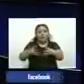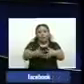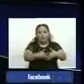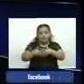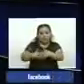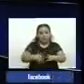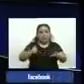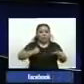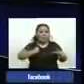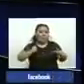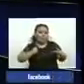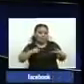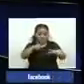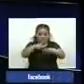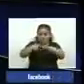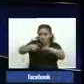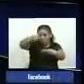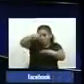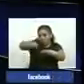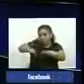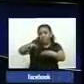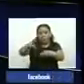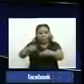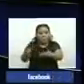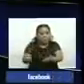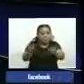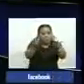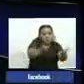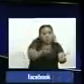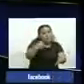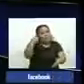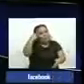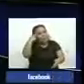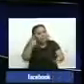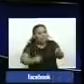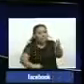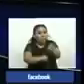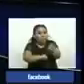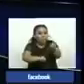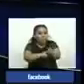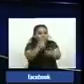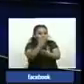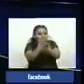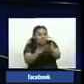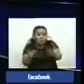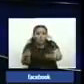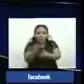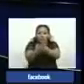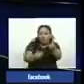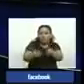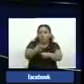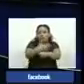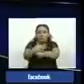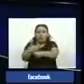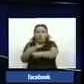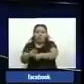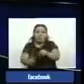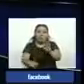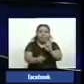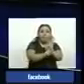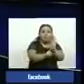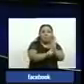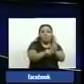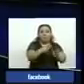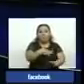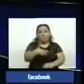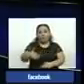Representantes y ahora se espera que pase al Senado considerando el apoyo bipartidista y el respaldo presidencial a